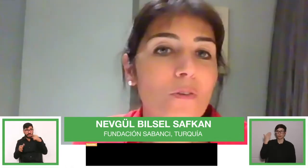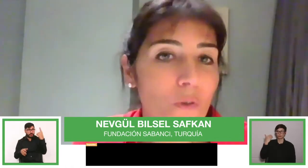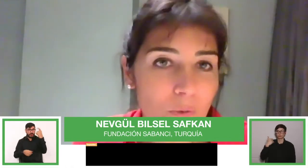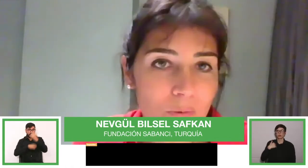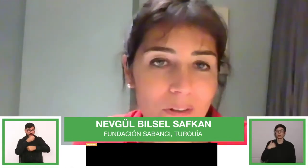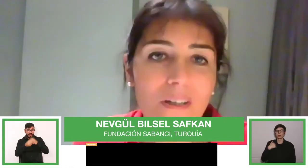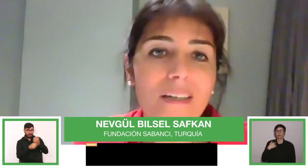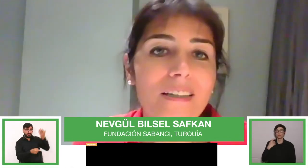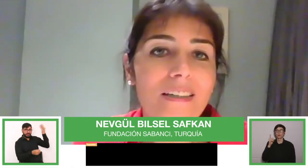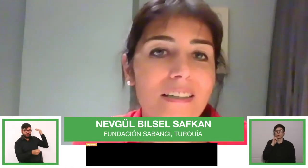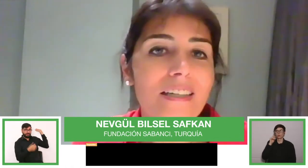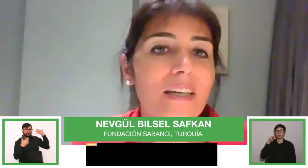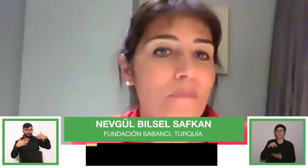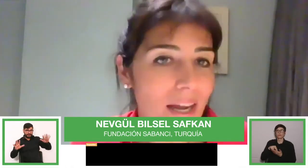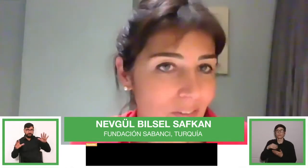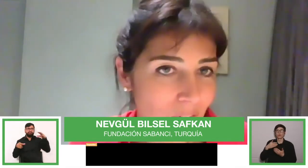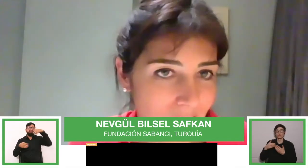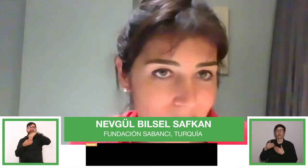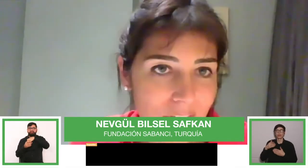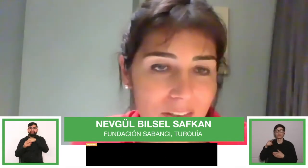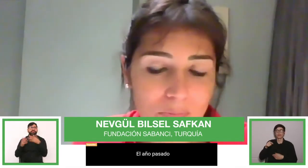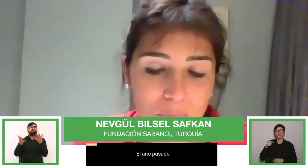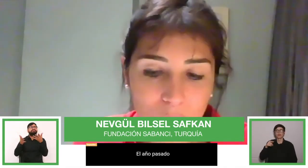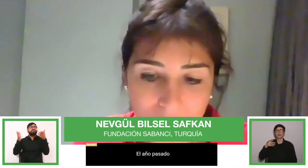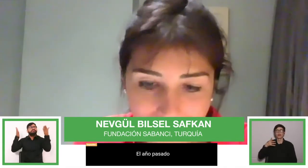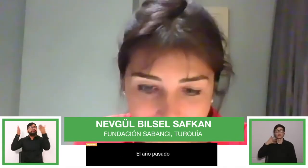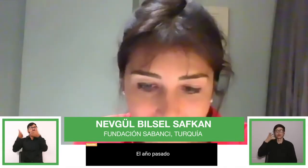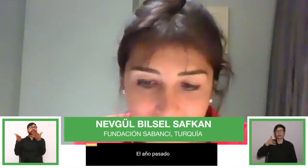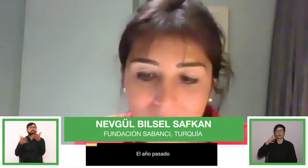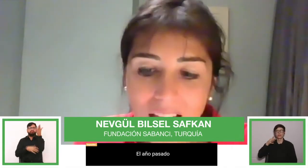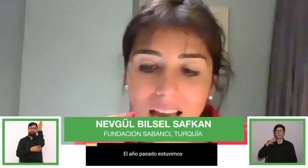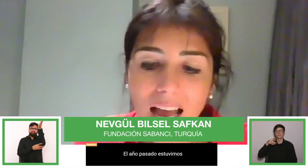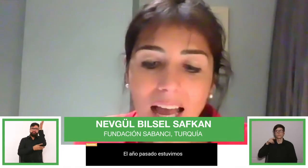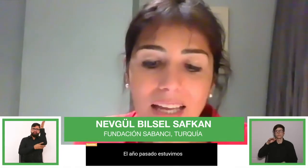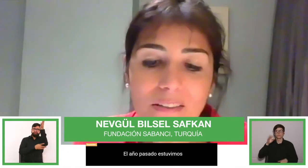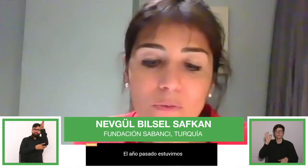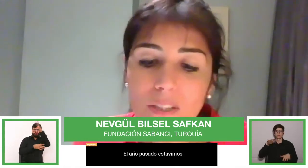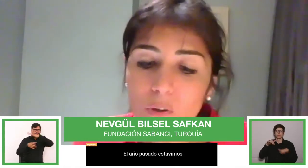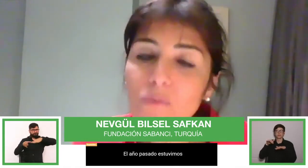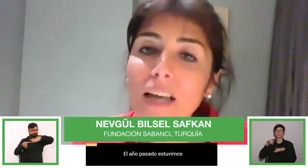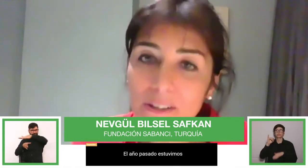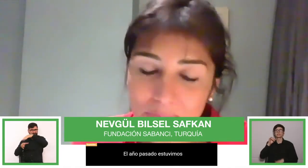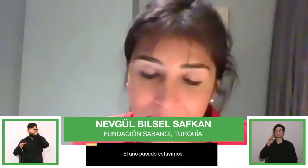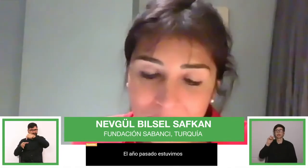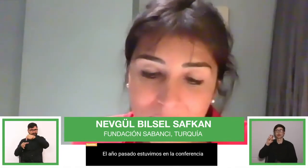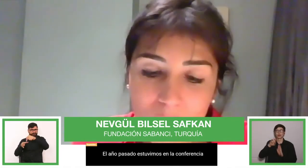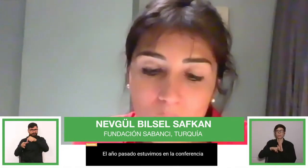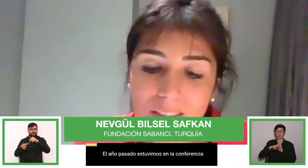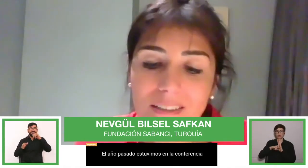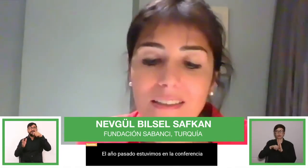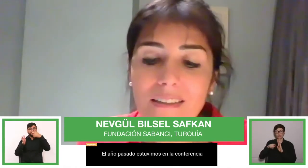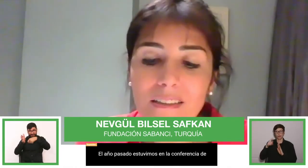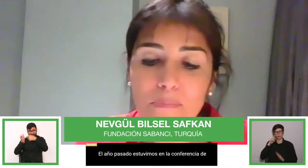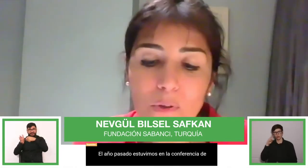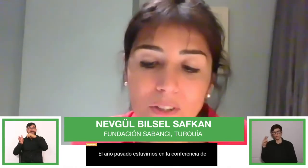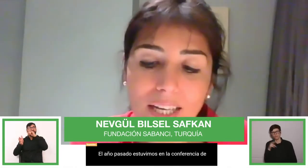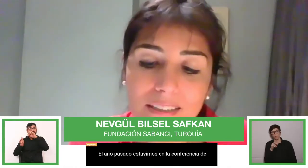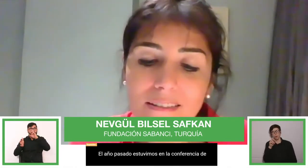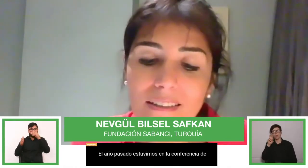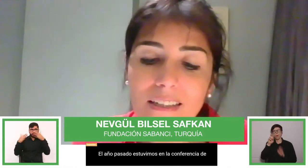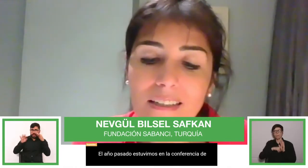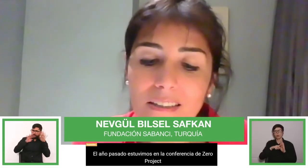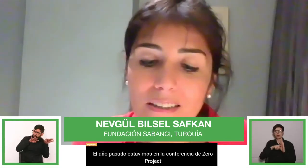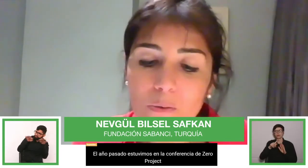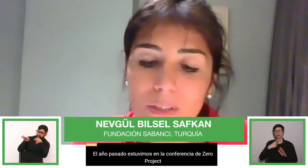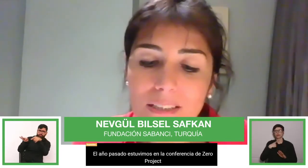en la conferencia del Zero Project, escuchamos el proyecto de Impact Transfer. Uno de ellos